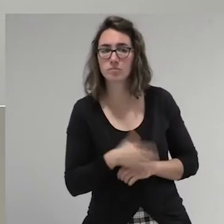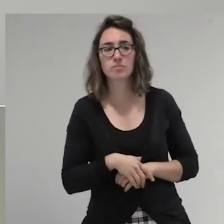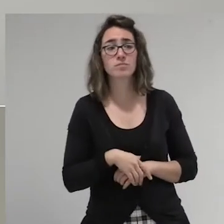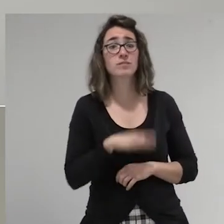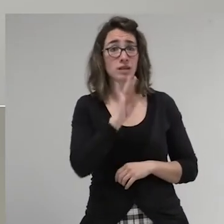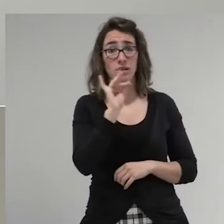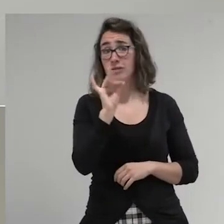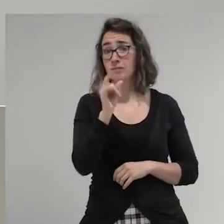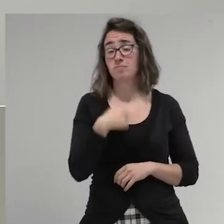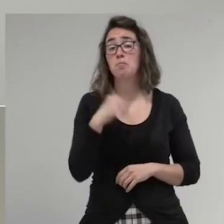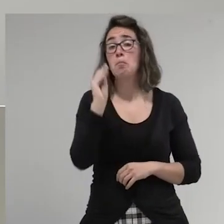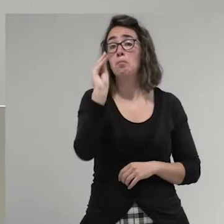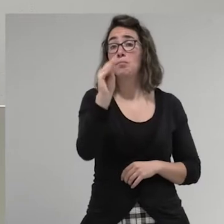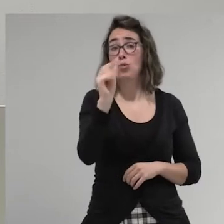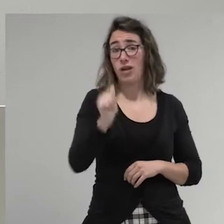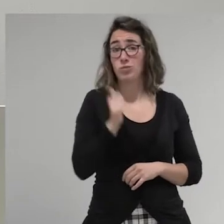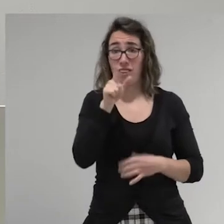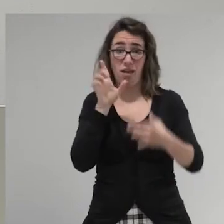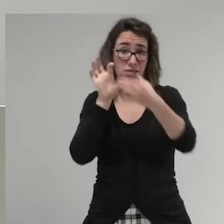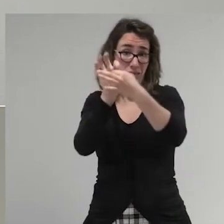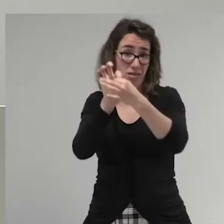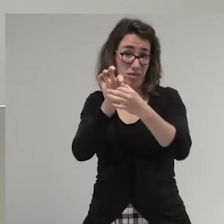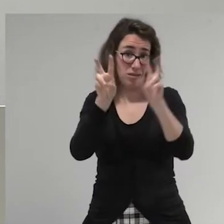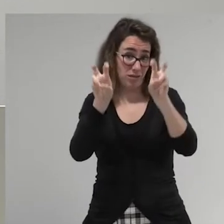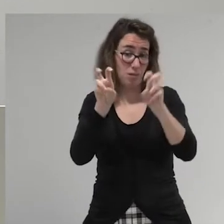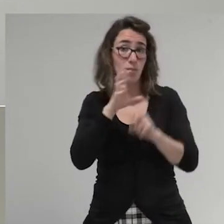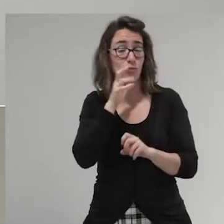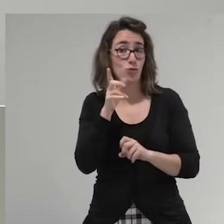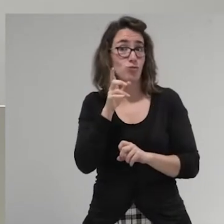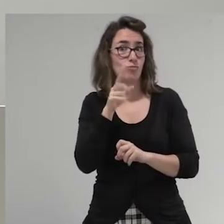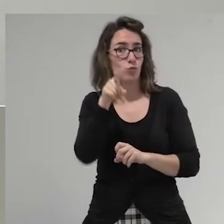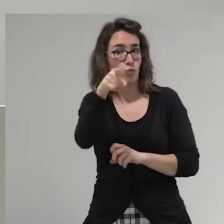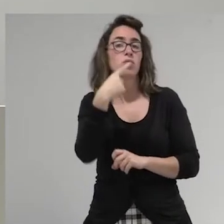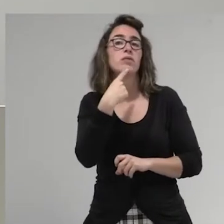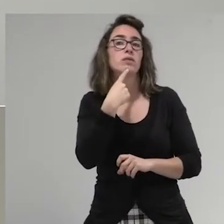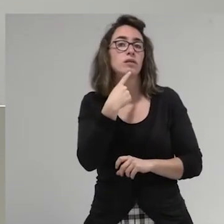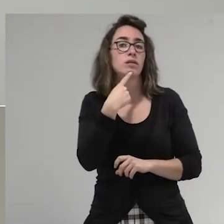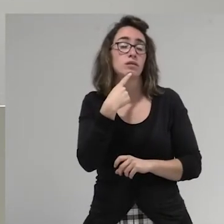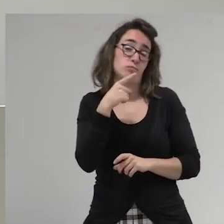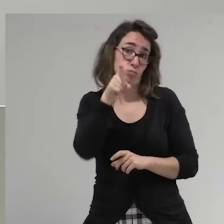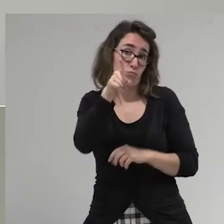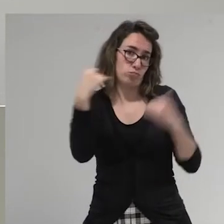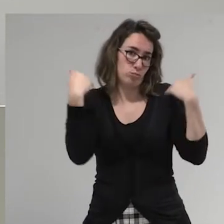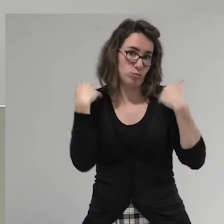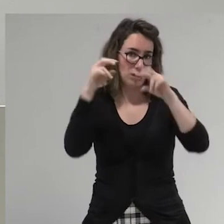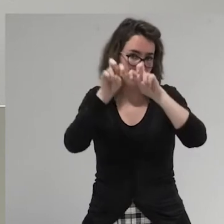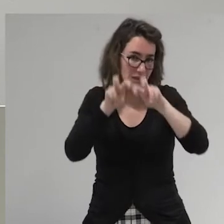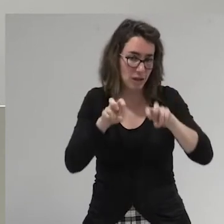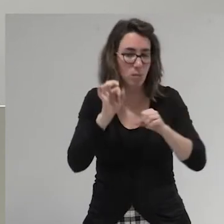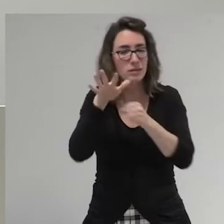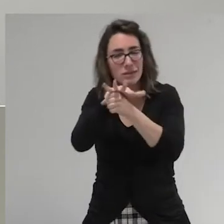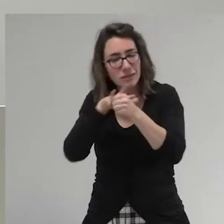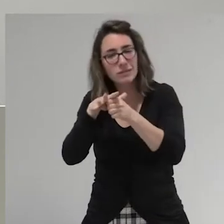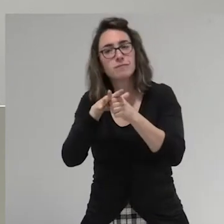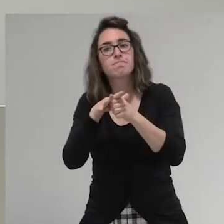La verdad es que mi pregunta va un poco por ahí, ¿no? Porque efectivamente tú te has, bueno, y es el ámbito de tu investigación, te has